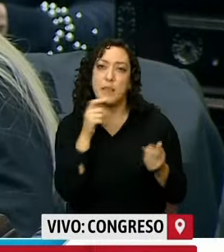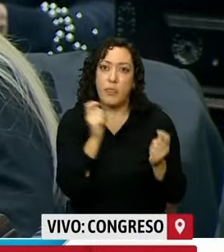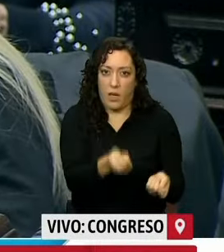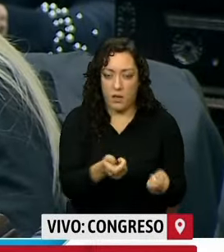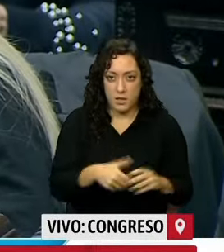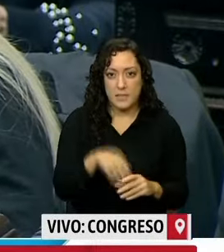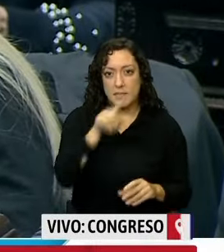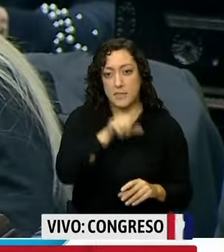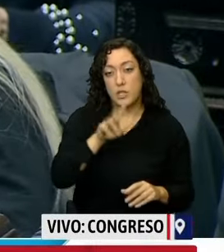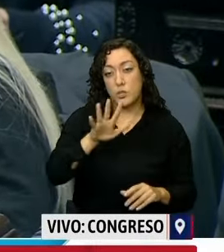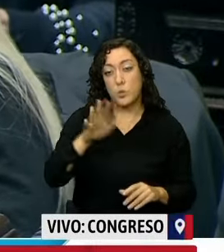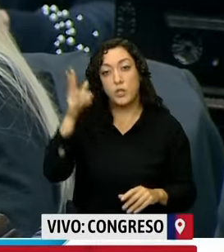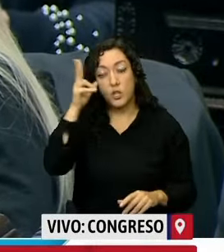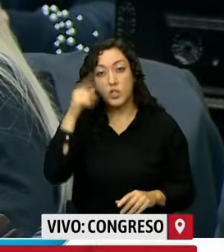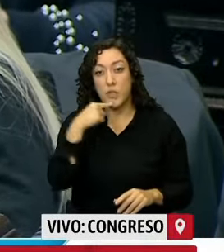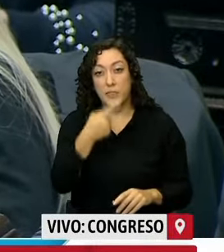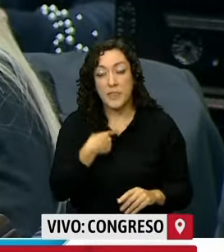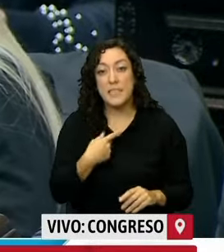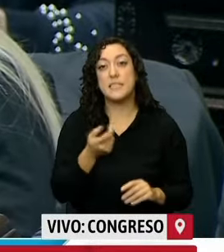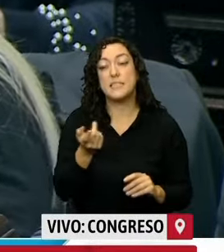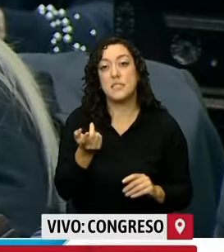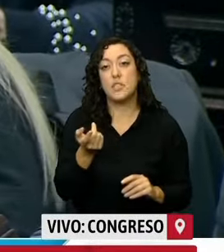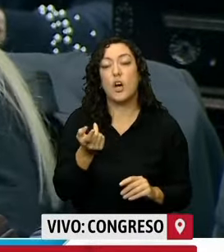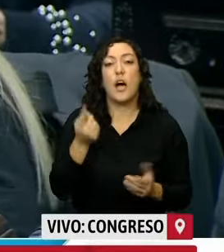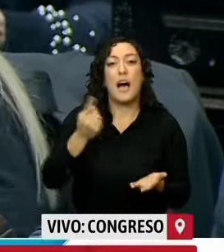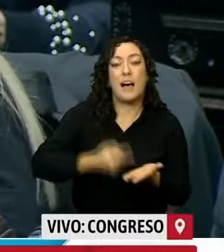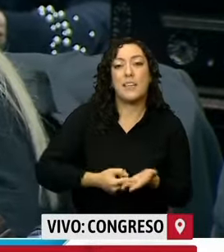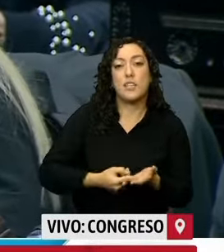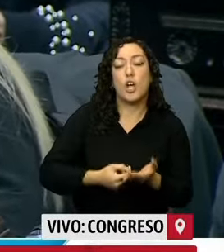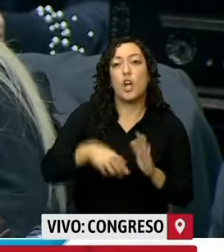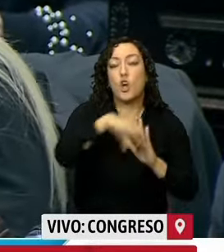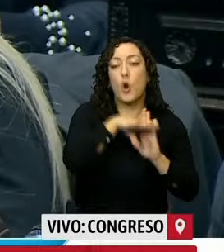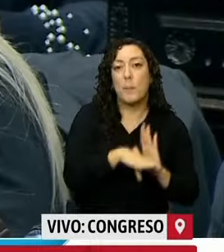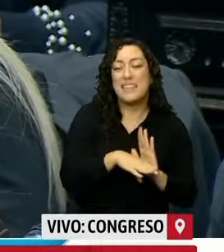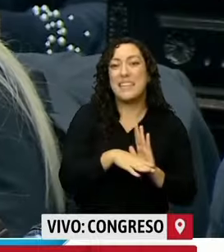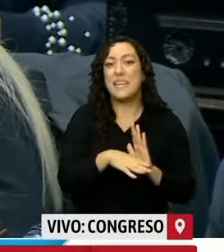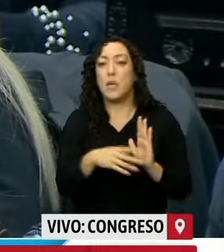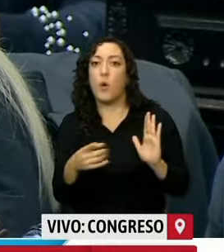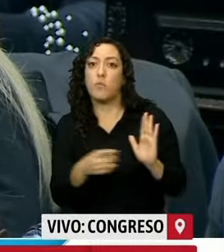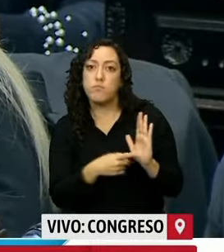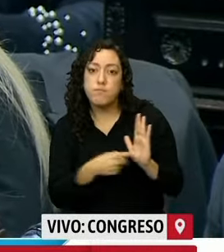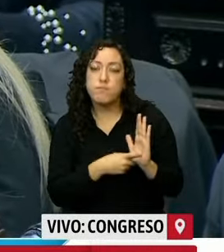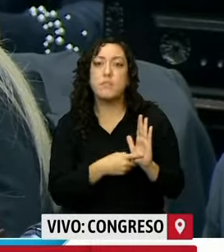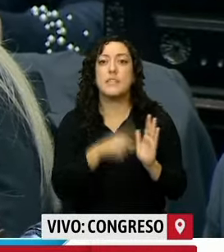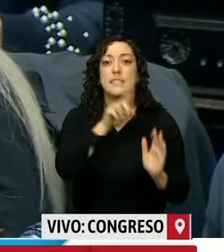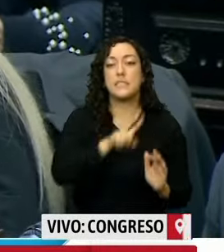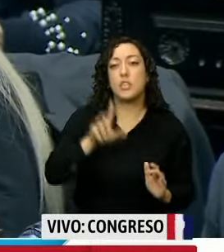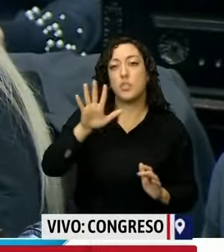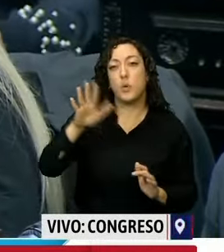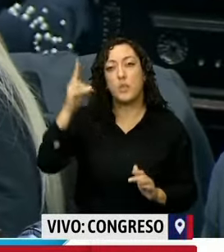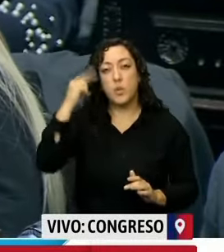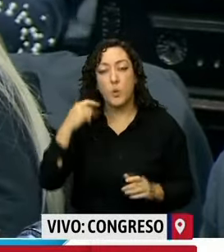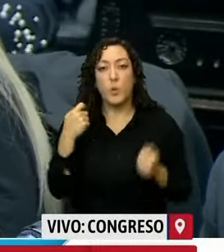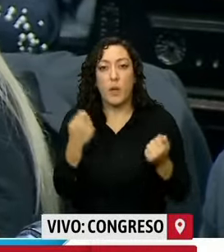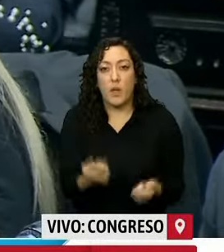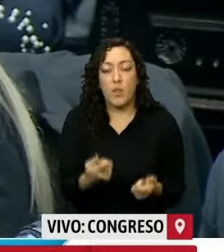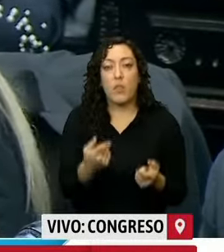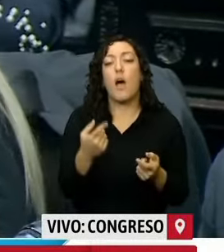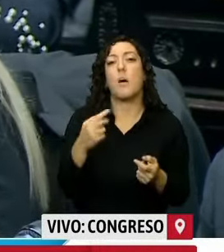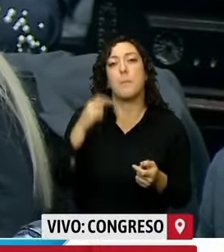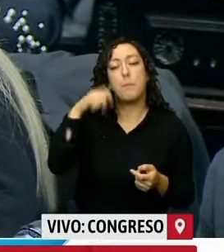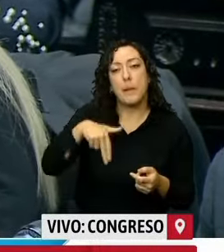el8 dice se encomienda al pen a dictar normas y actos el 159 dice faculta se al pena